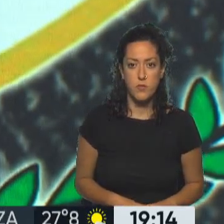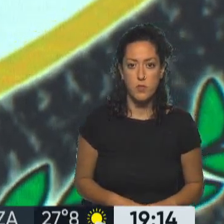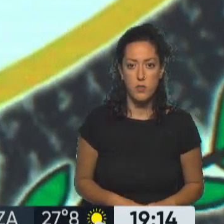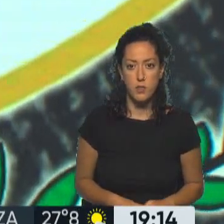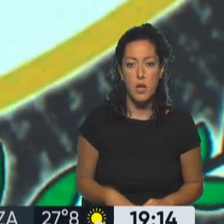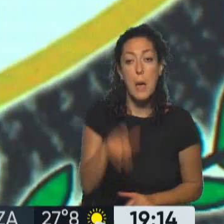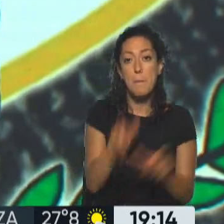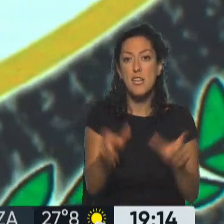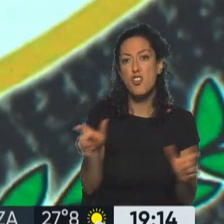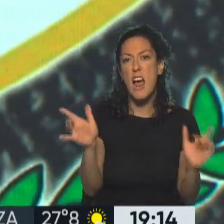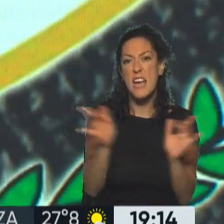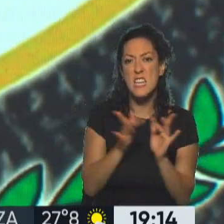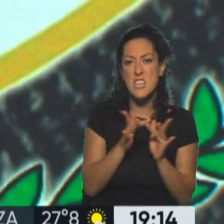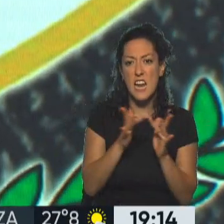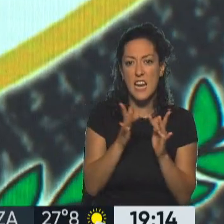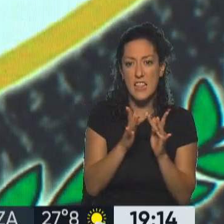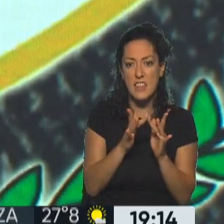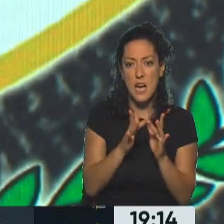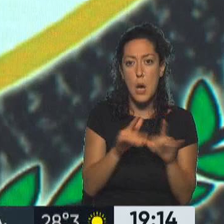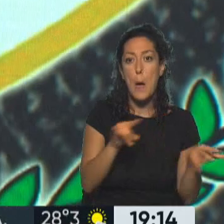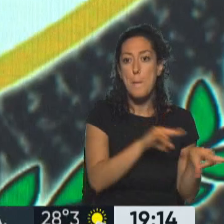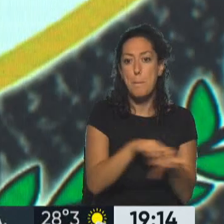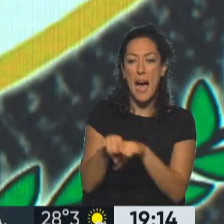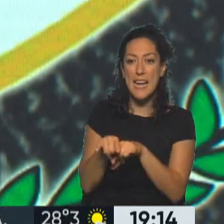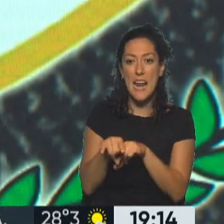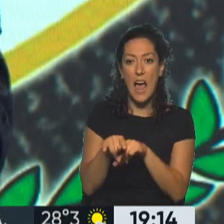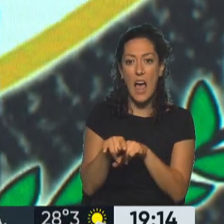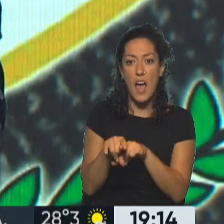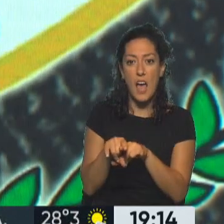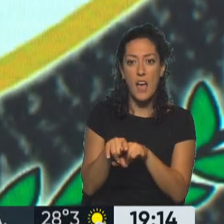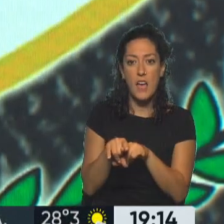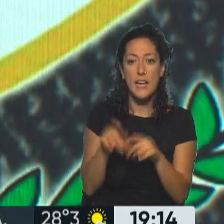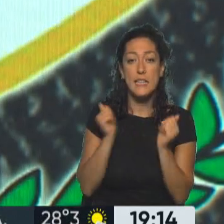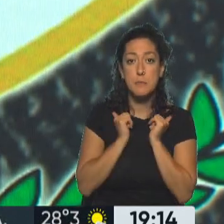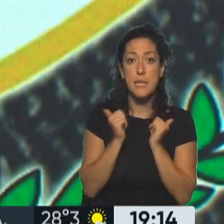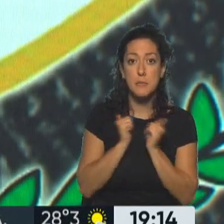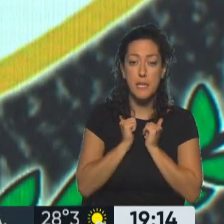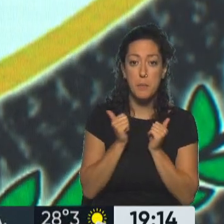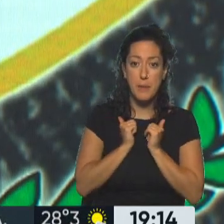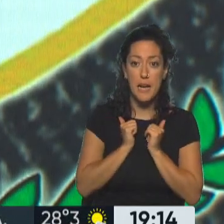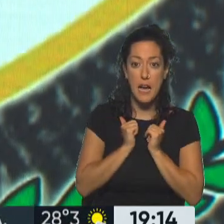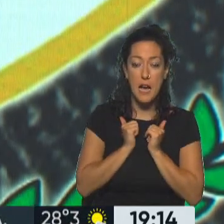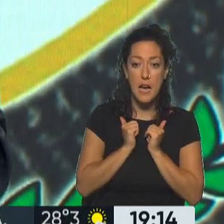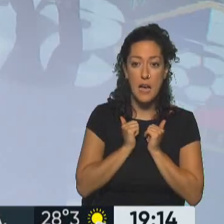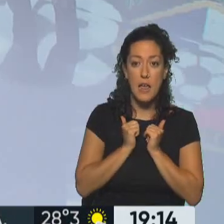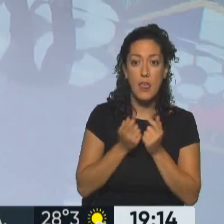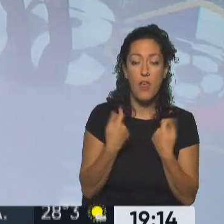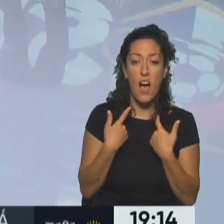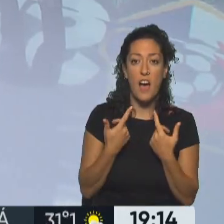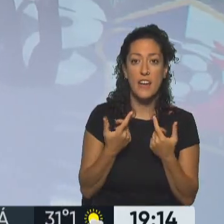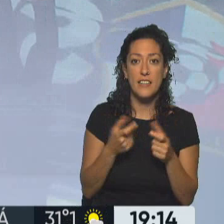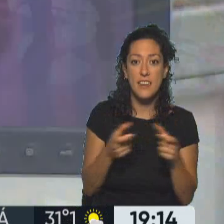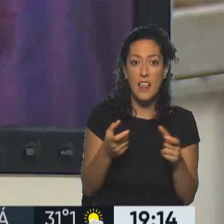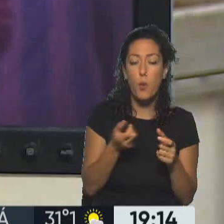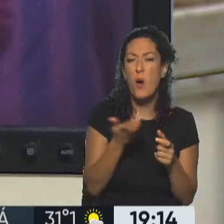usuarios de internet ingresaron al online para esperar que le autoricen o le concedan? Un poco más